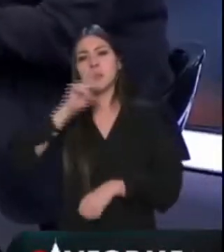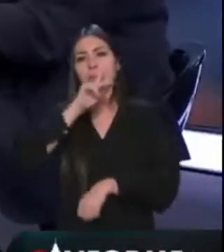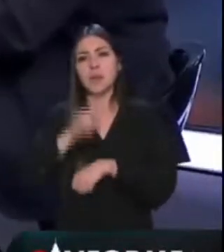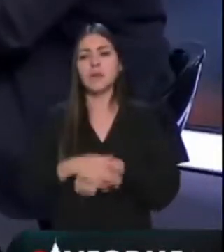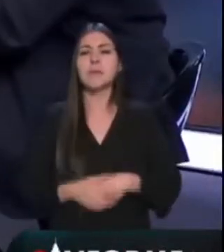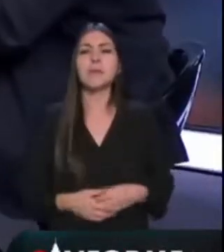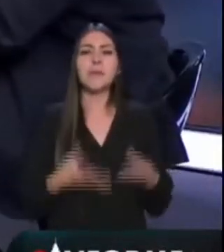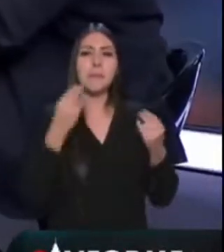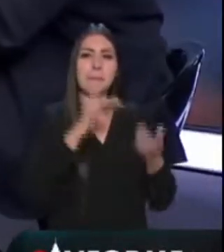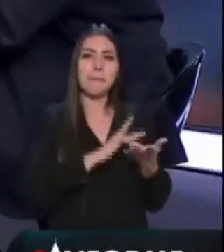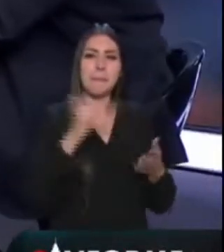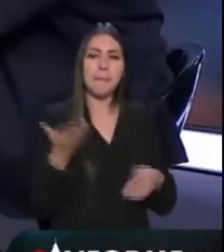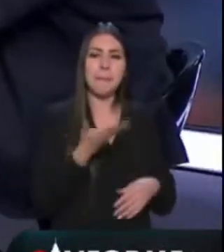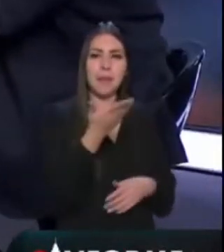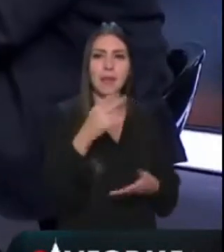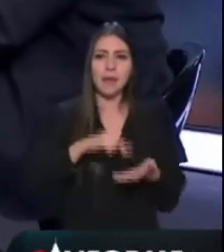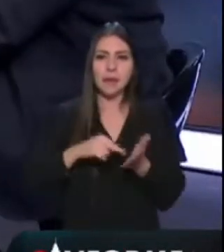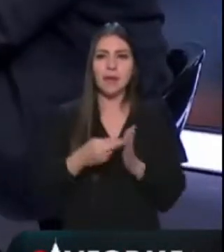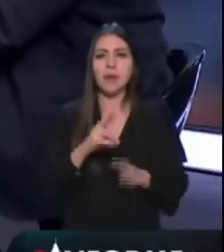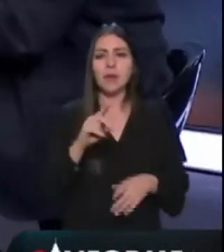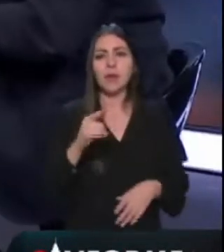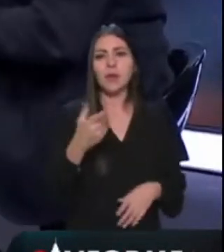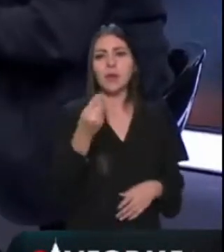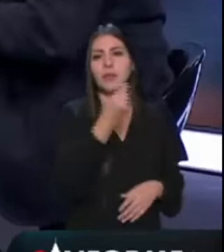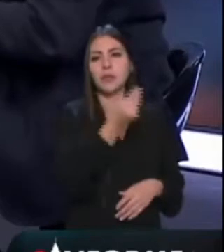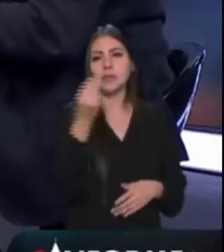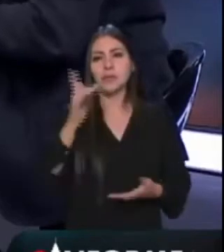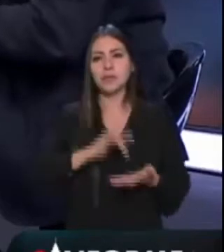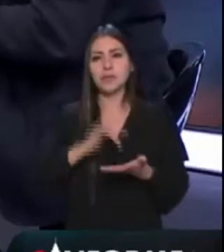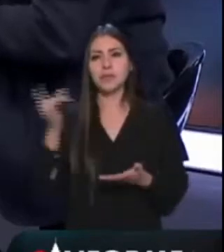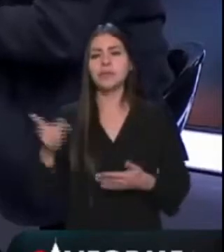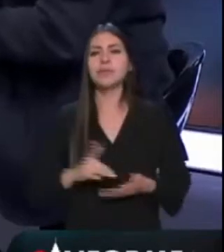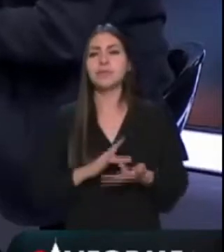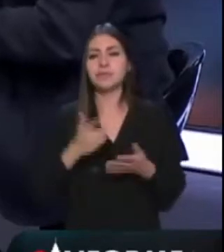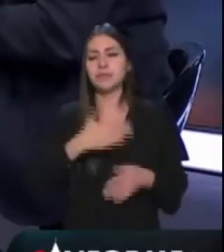este cierre. Gracias, Rodrigo. Muchísimas gracias. Gracias, hasta luego. Buenas noches.